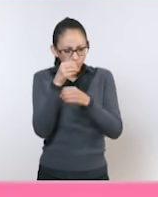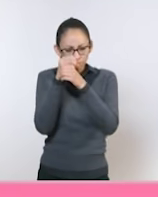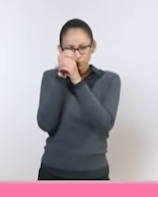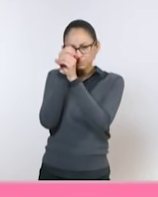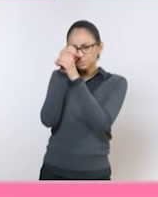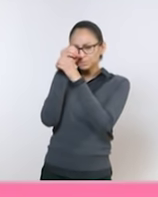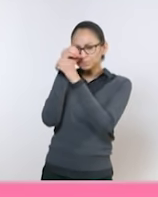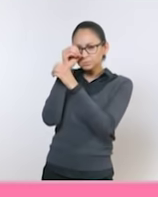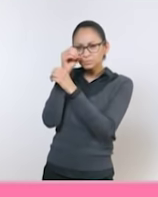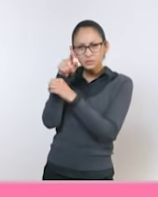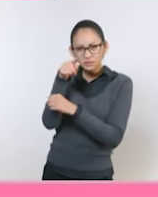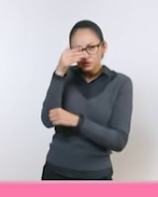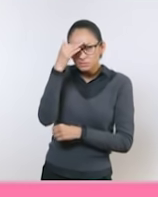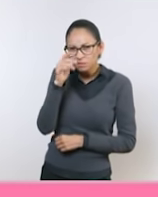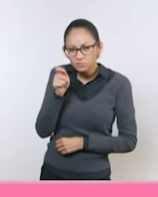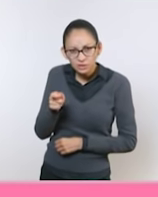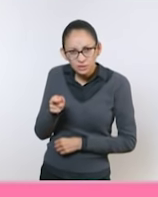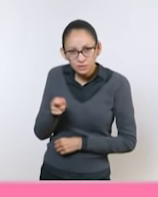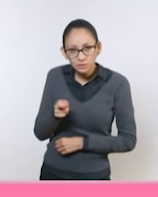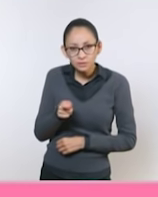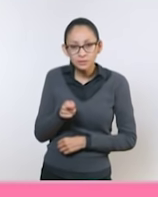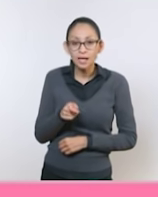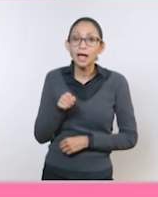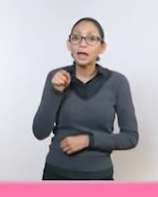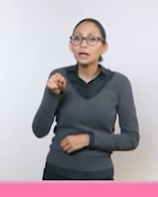¿Sabes lo que es un microscopio?